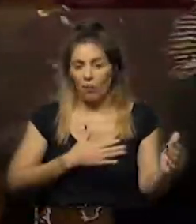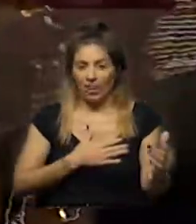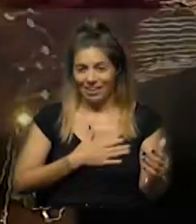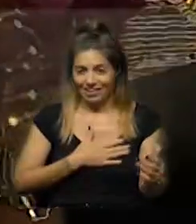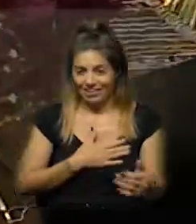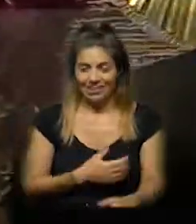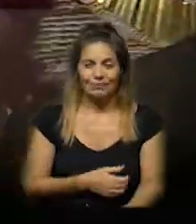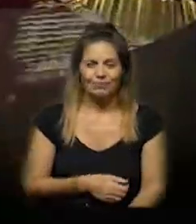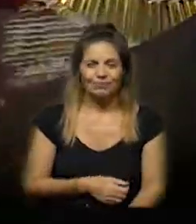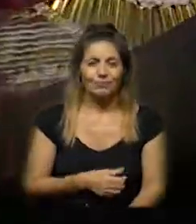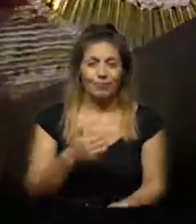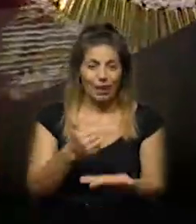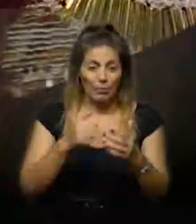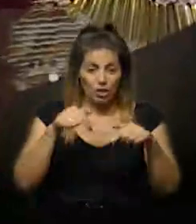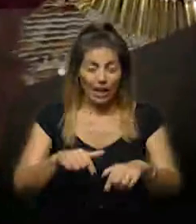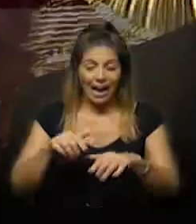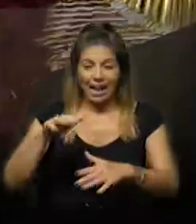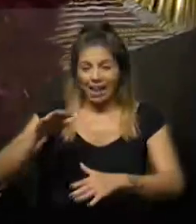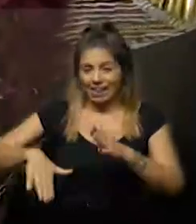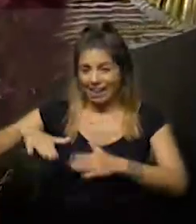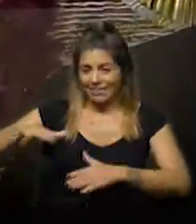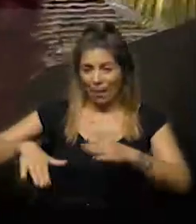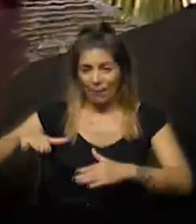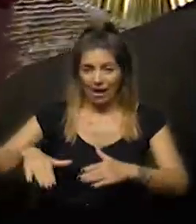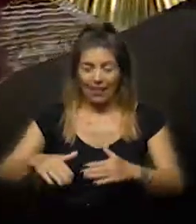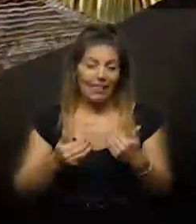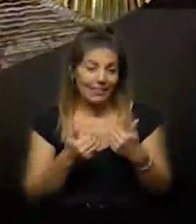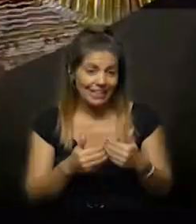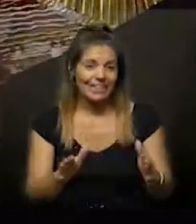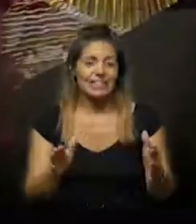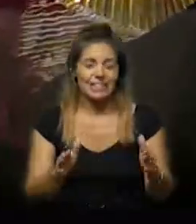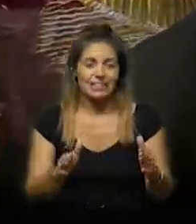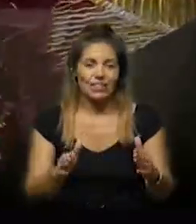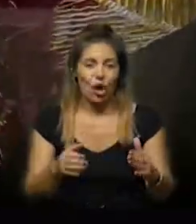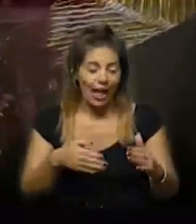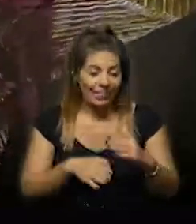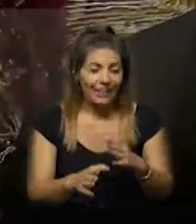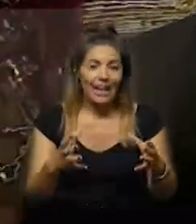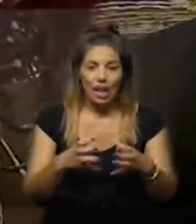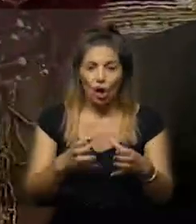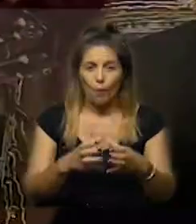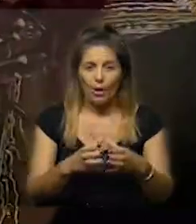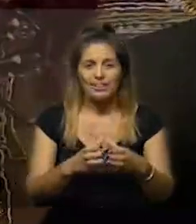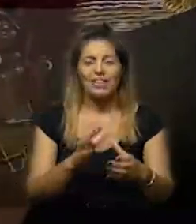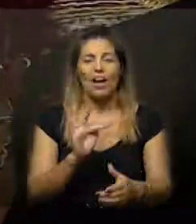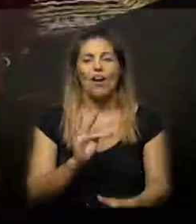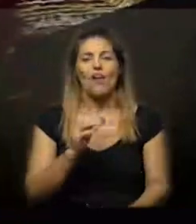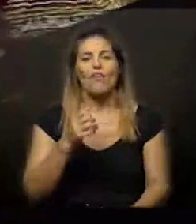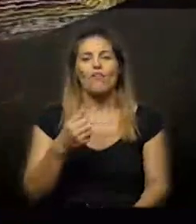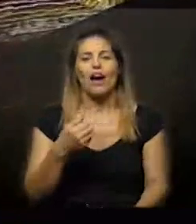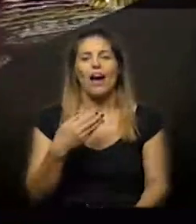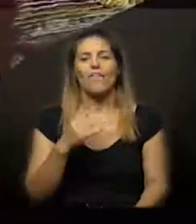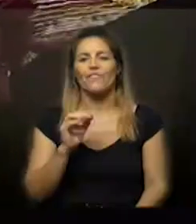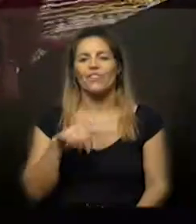acá en las llamadas, en el Corral Sur de Inicio. Y bueno, y vine y me metí en la comparsa de la Fabini, que van a ver que hay una cara